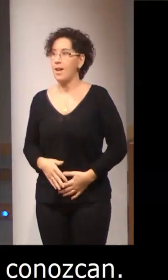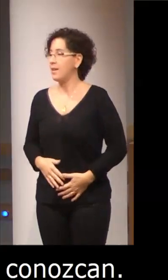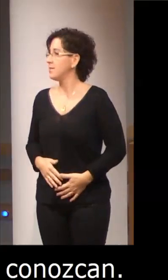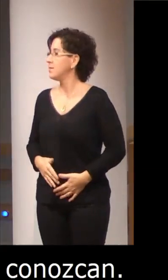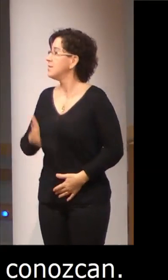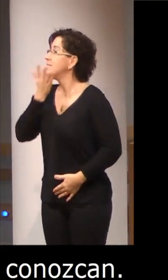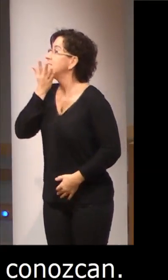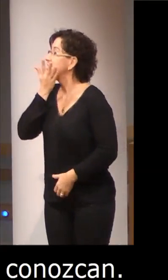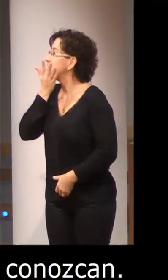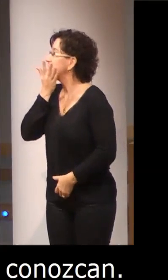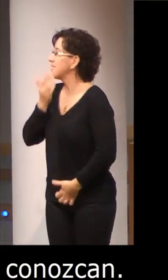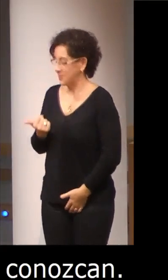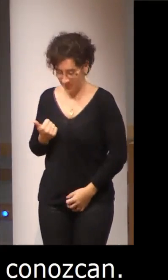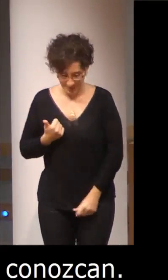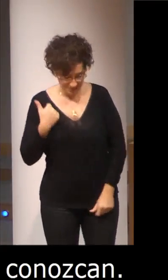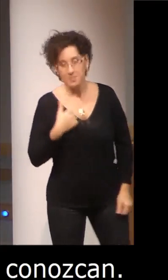signo.